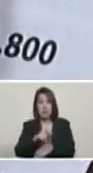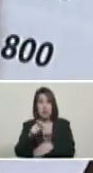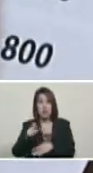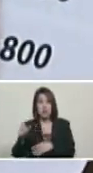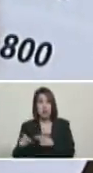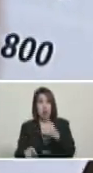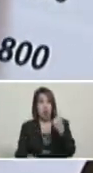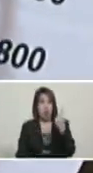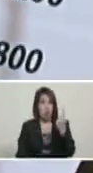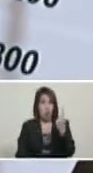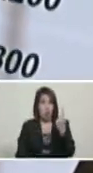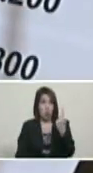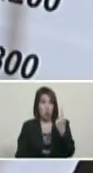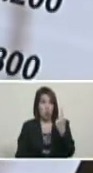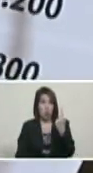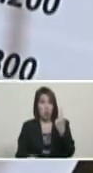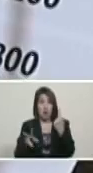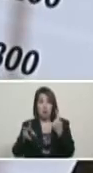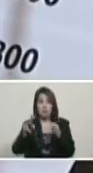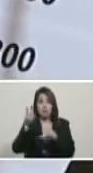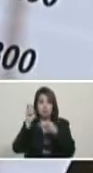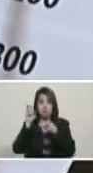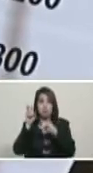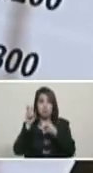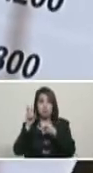Esas 200.000 personas van a recibir